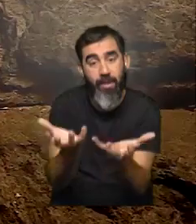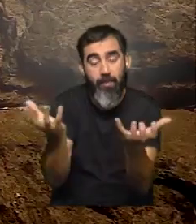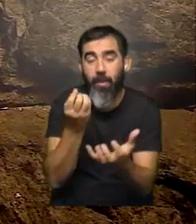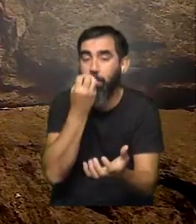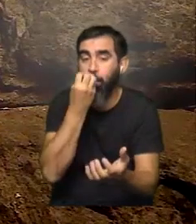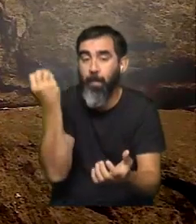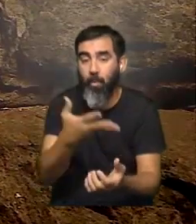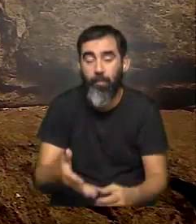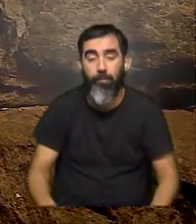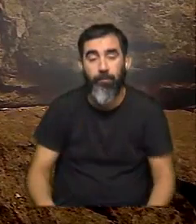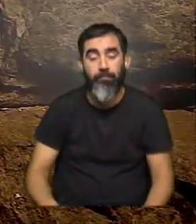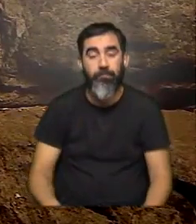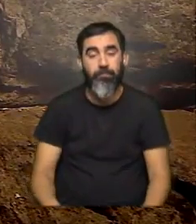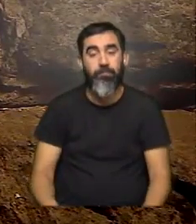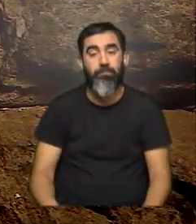mejorarla.